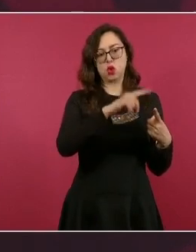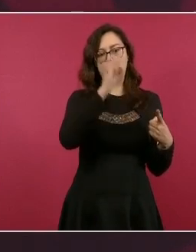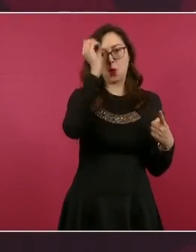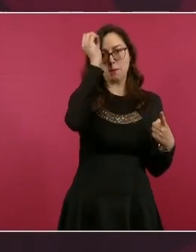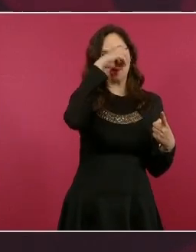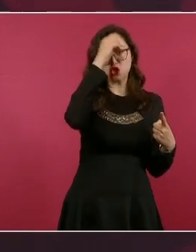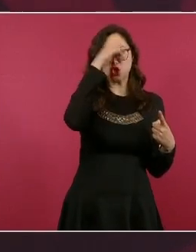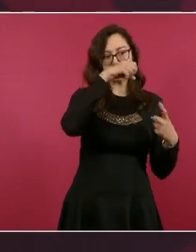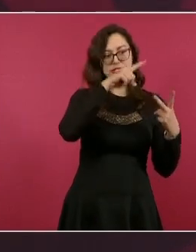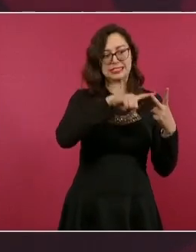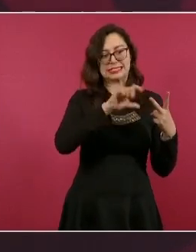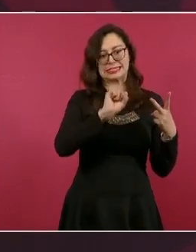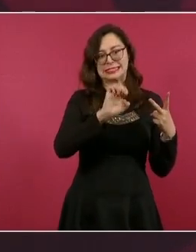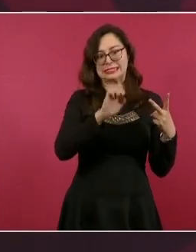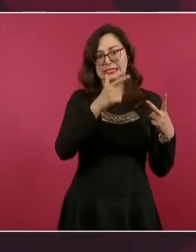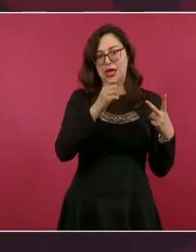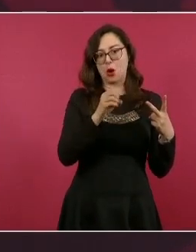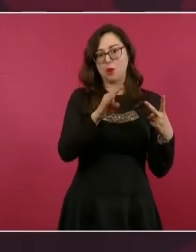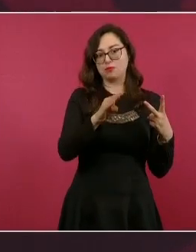Gobernación